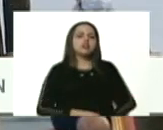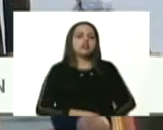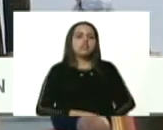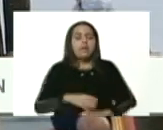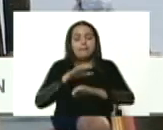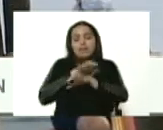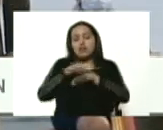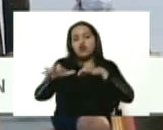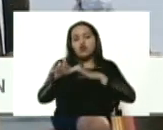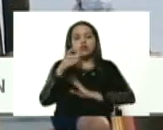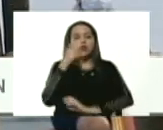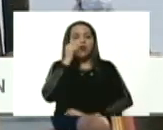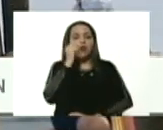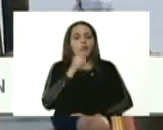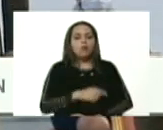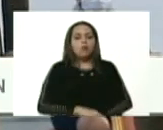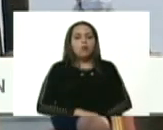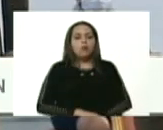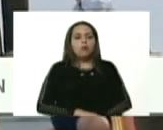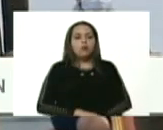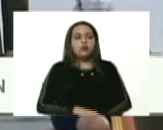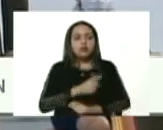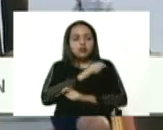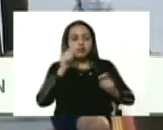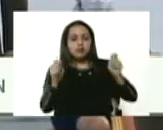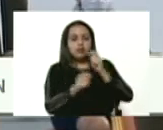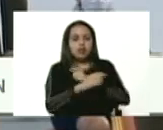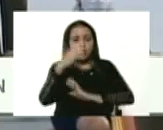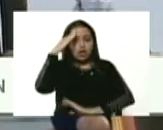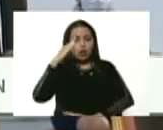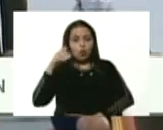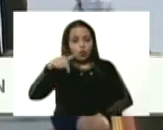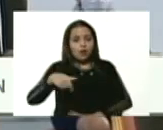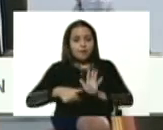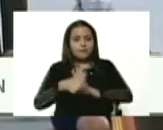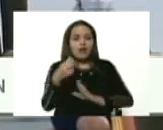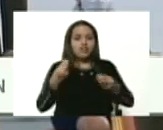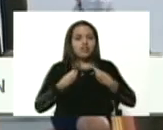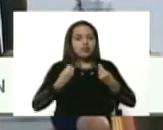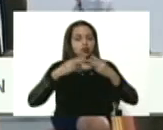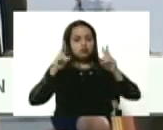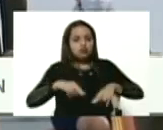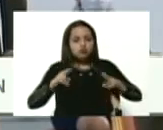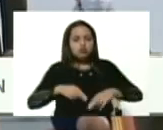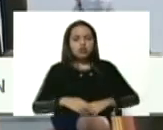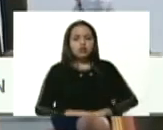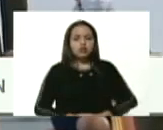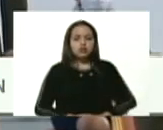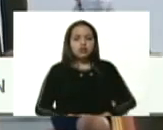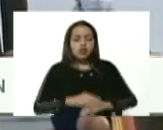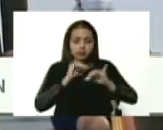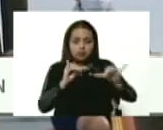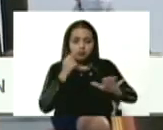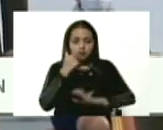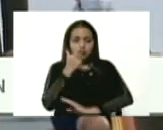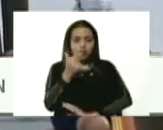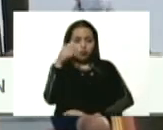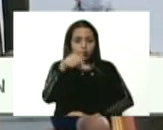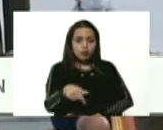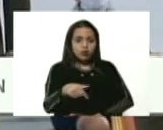de hombres que se convirtieron en ejércitos, hoy está más vivo que nunca. Y por eso digo hoy,